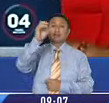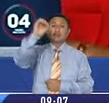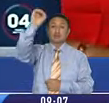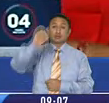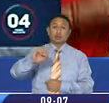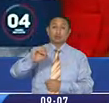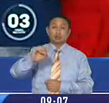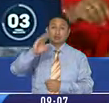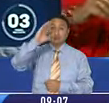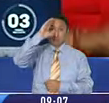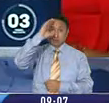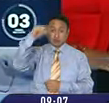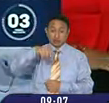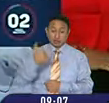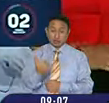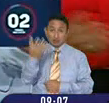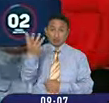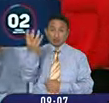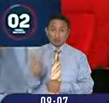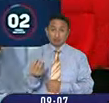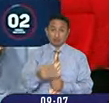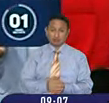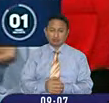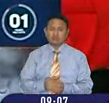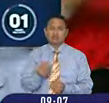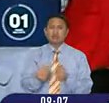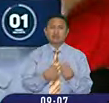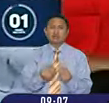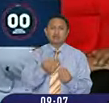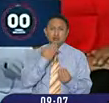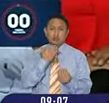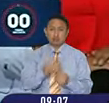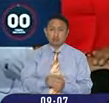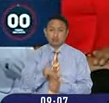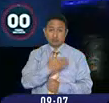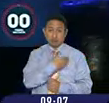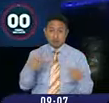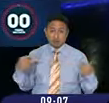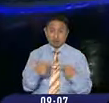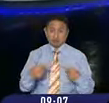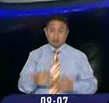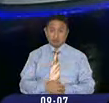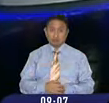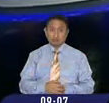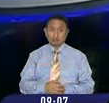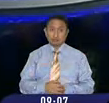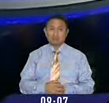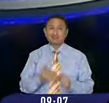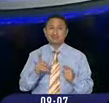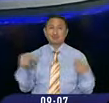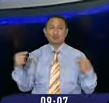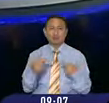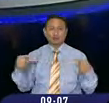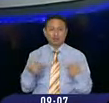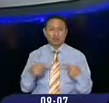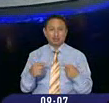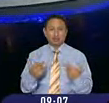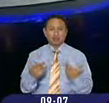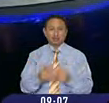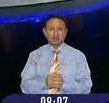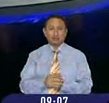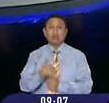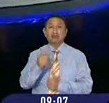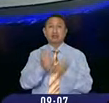17% de policías en esta provincia. ¿Qué vas a hacer? ¿Vas a contradecir a tu presidente? Los ataques políticos se concentraron en